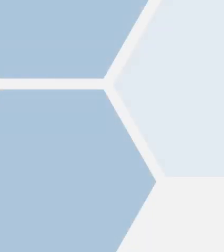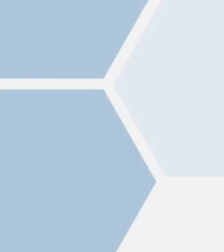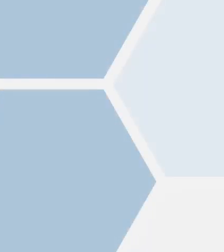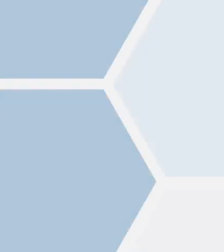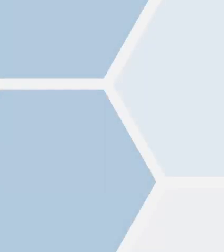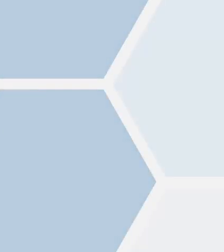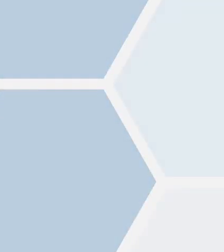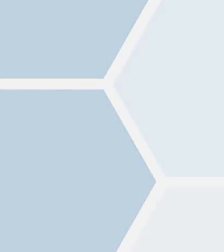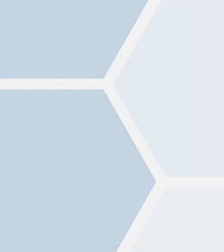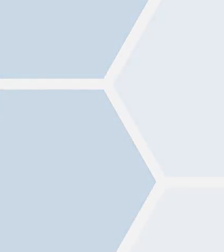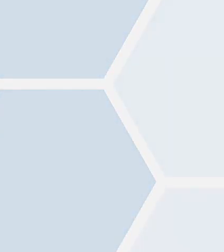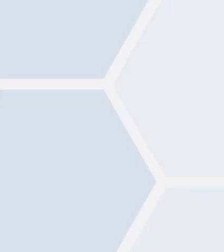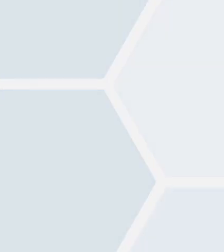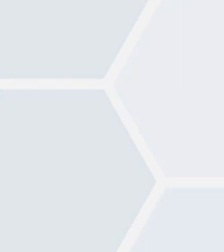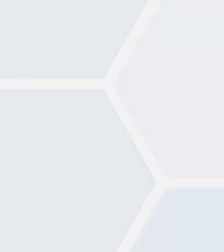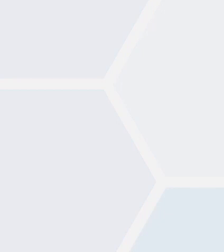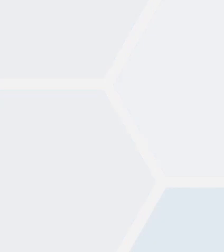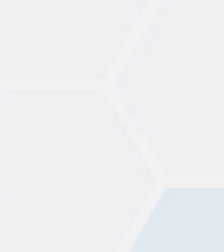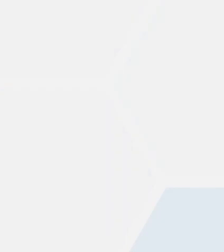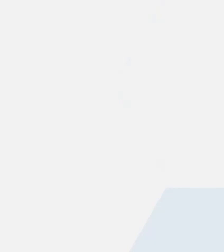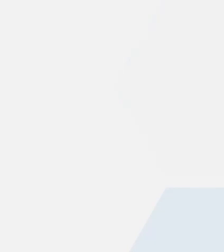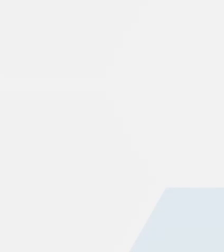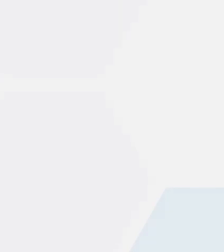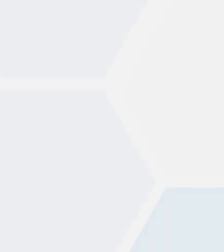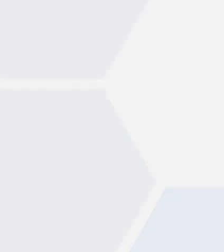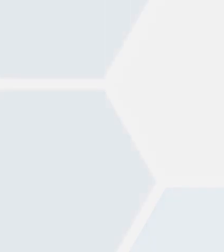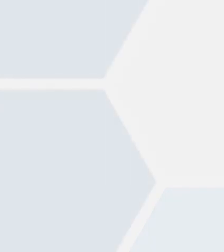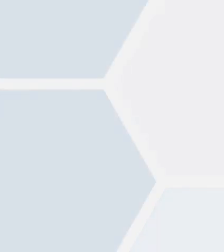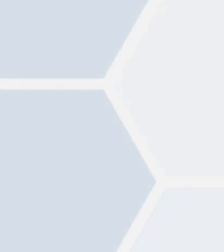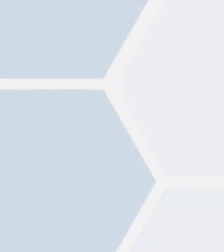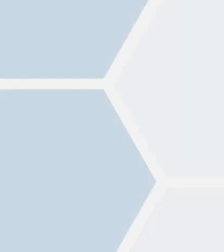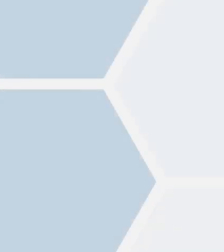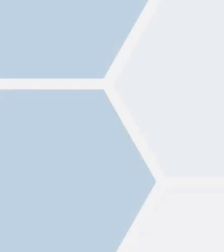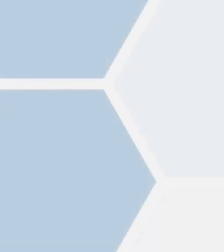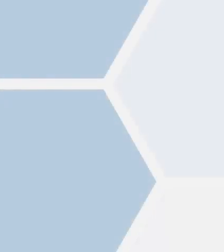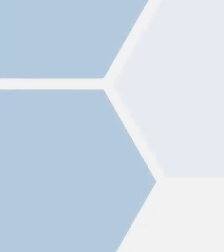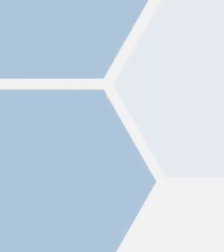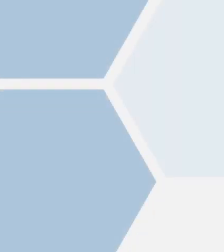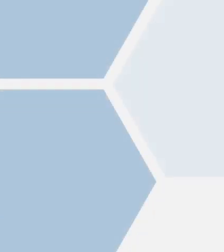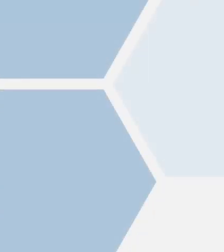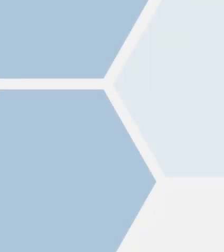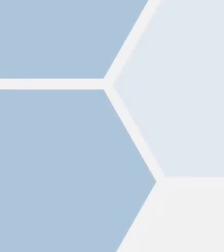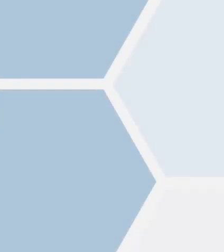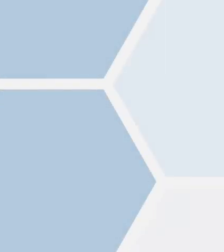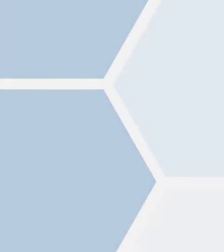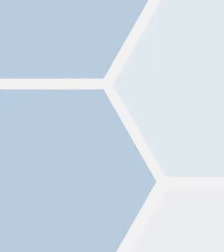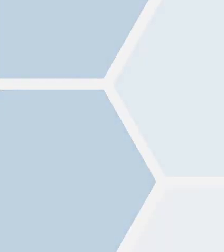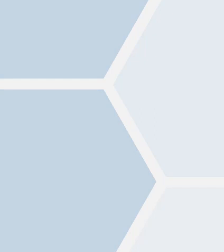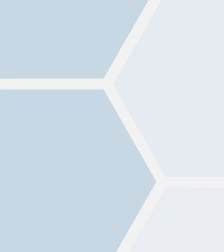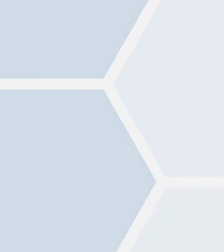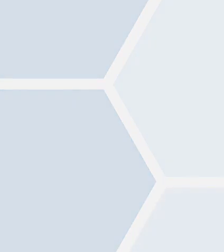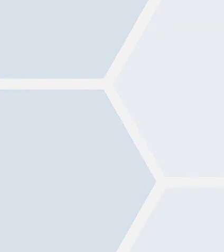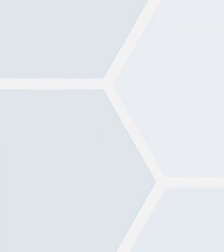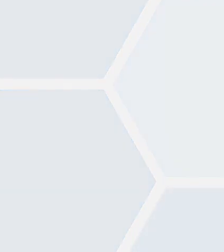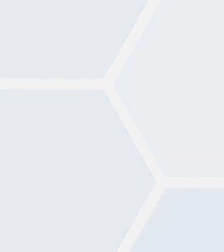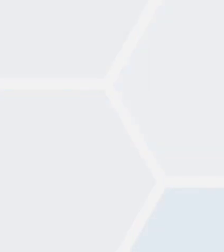riesgo. Y recientemente con el tema de la pandemia, de un pronto a otro, los fenómenos de orden biológico resultan ser los que